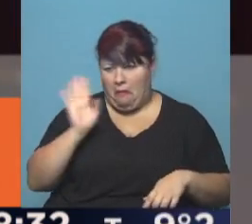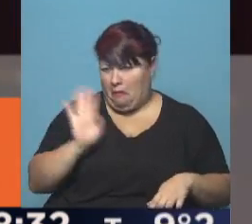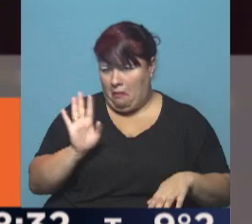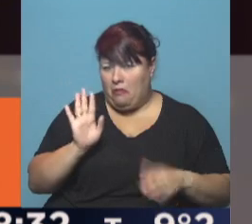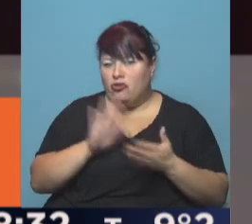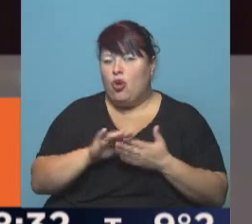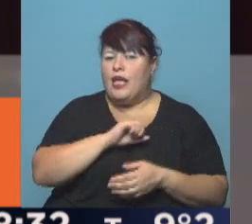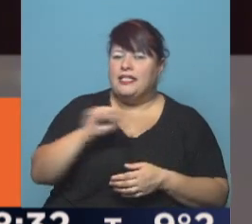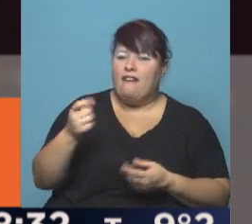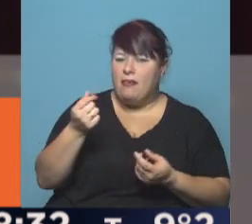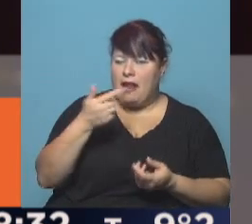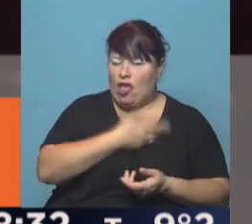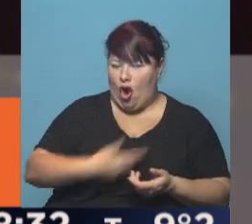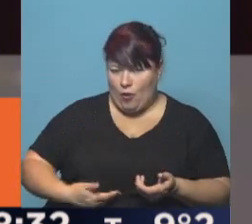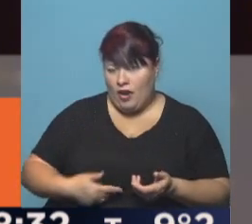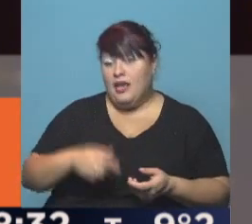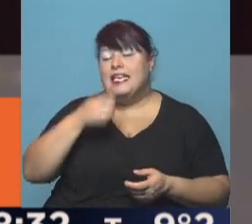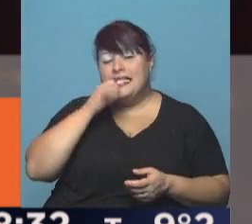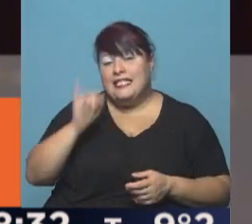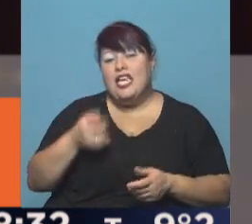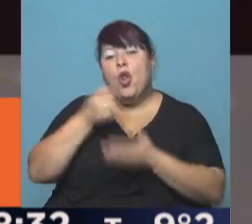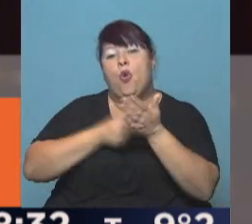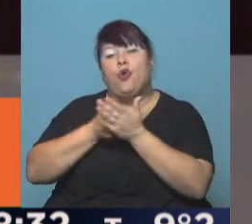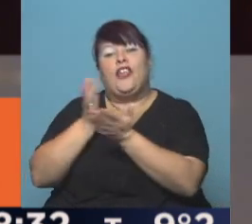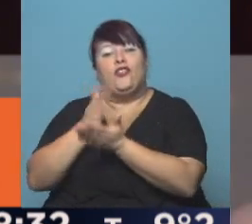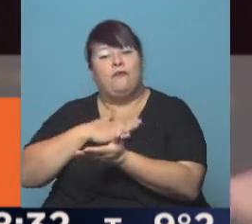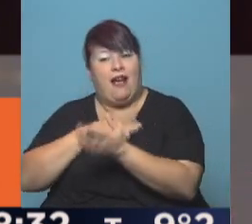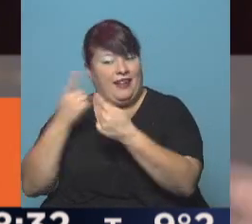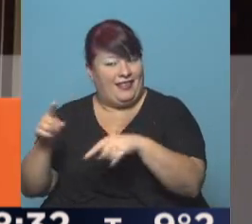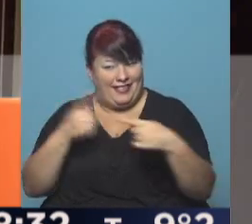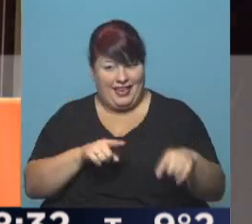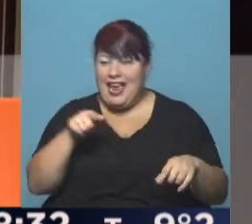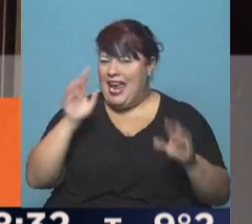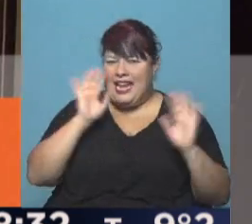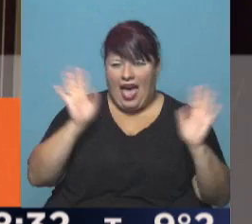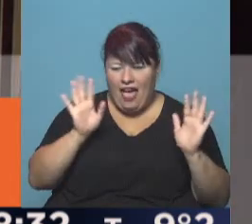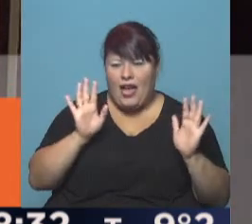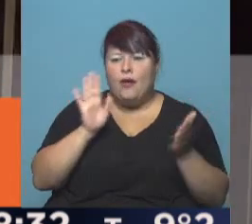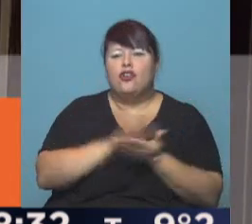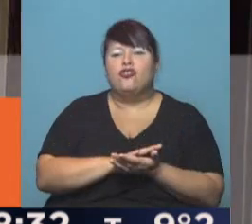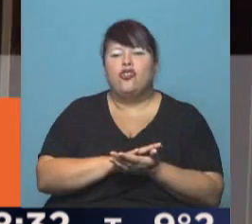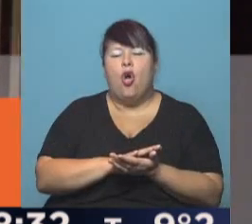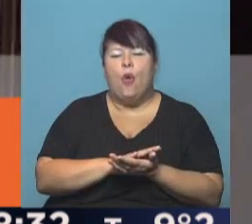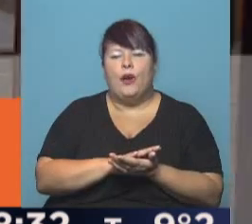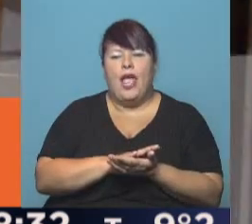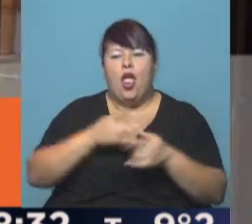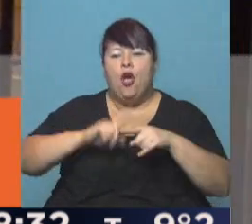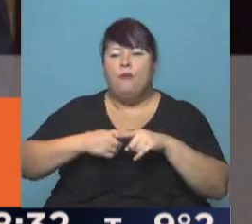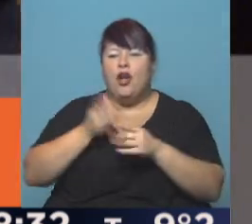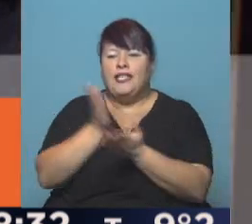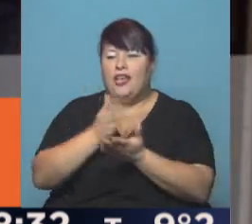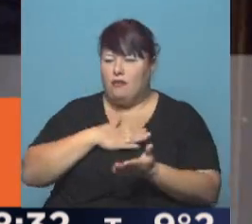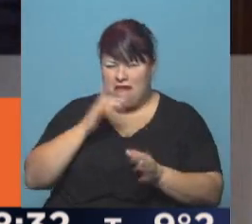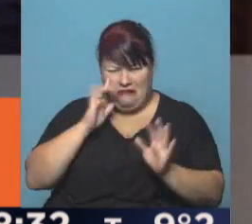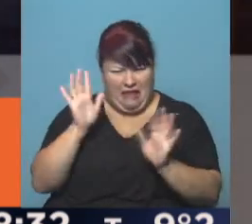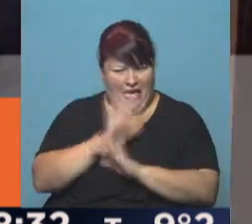ver con la defraudación de recursos públicos y sí tienen que ver con la lucha por los derechos humanos. A ver, este tema no tiene nada que ver con la política de derechos humanos.